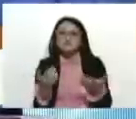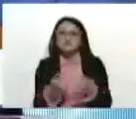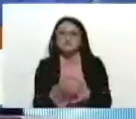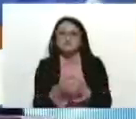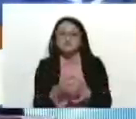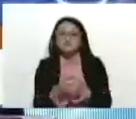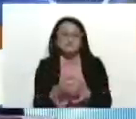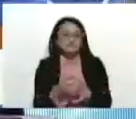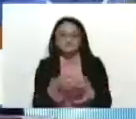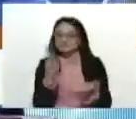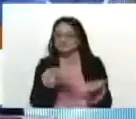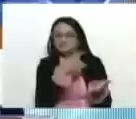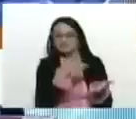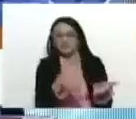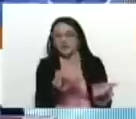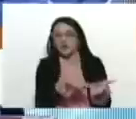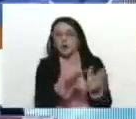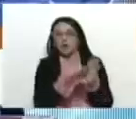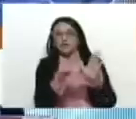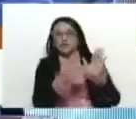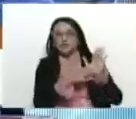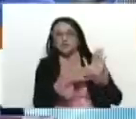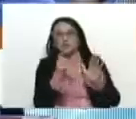derogar esta constitución